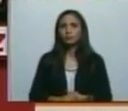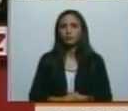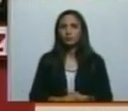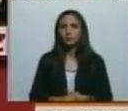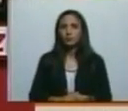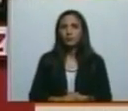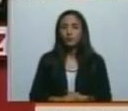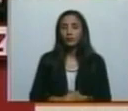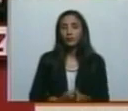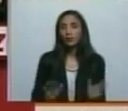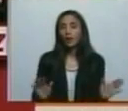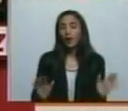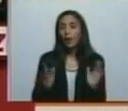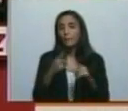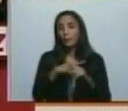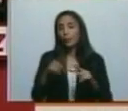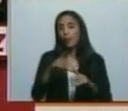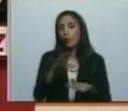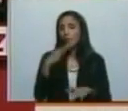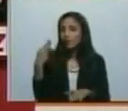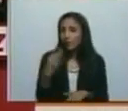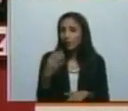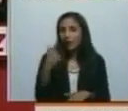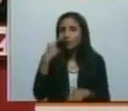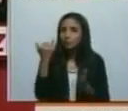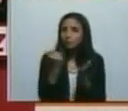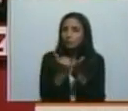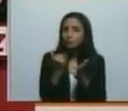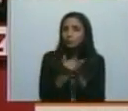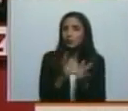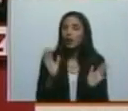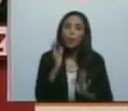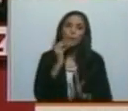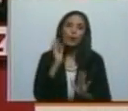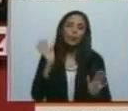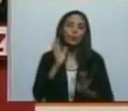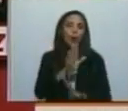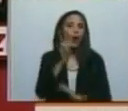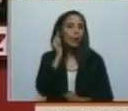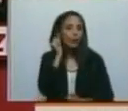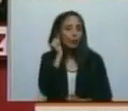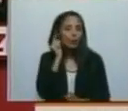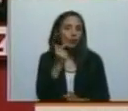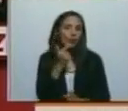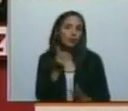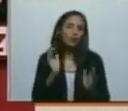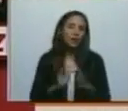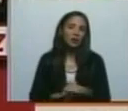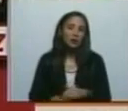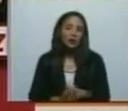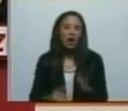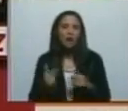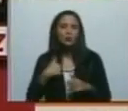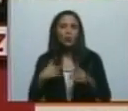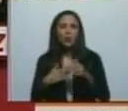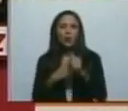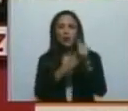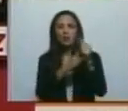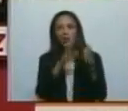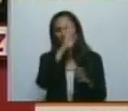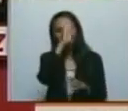sin ser ni siquiera verdad. Porque que Patricia Poleo diga que yo dirigí la operación sin presentar ninguna prueba,